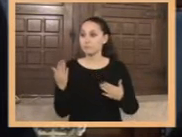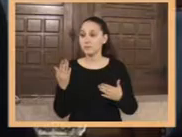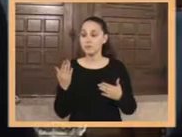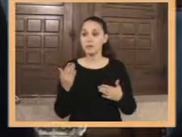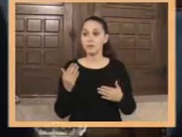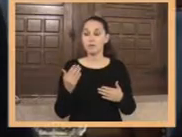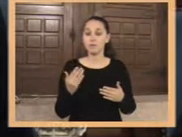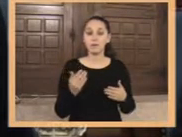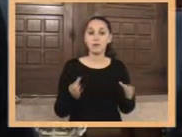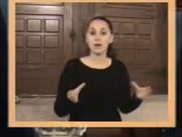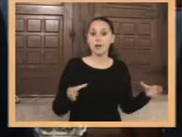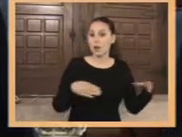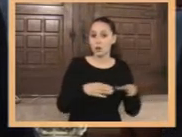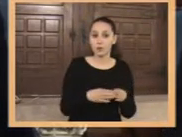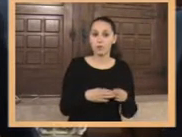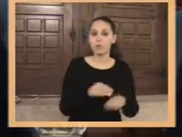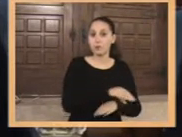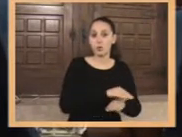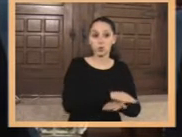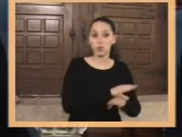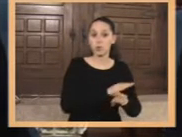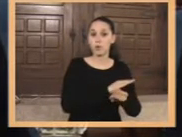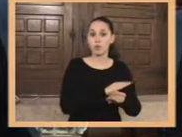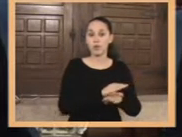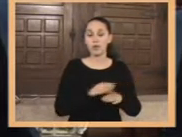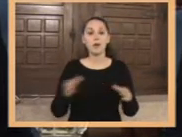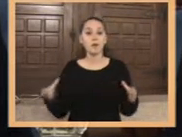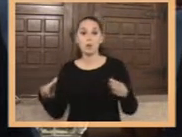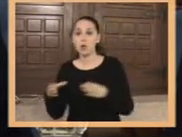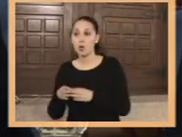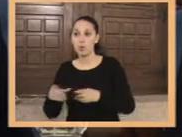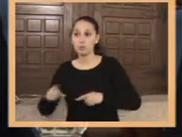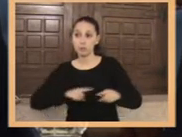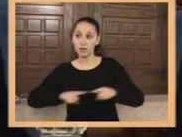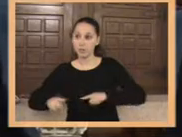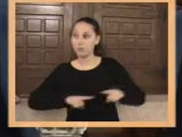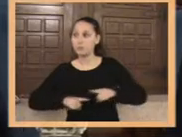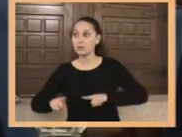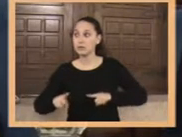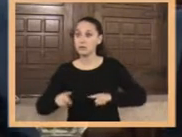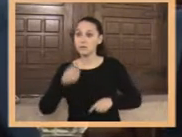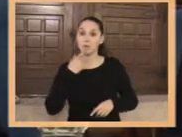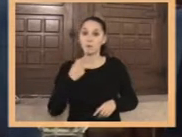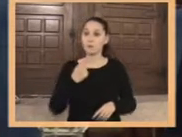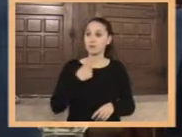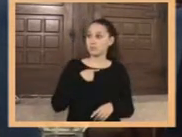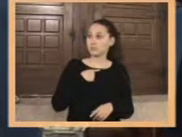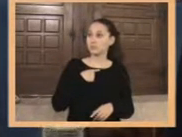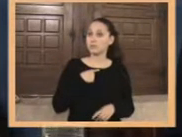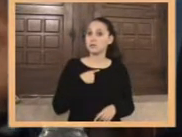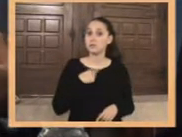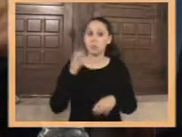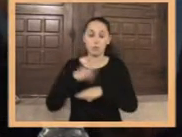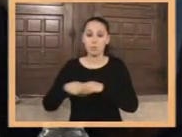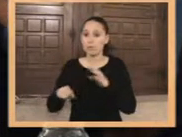concejal de Barrios con la junta directiva a mí no me han trasladado que han dimitido, por lo tanto, por lo menos por escrito, ¿eh? Yo hasta que no lo vea